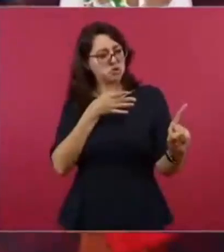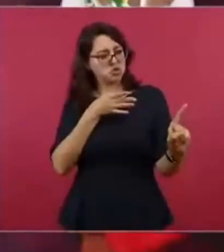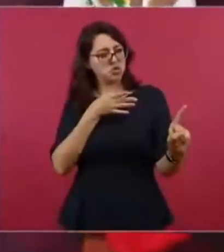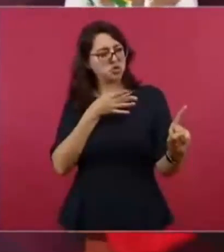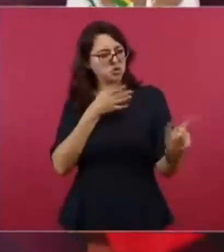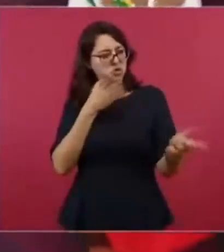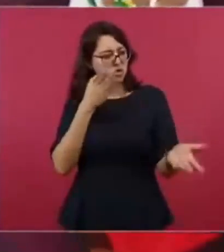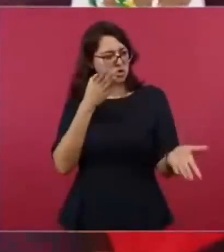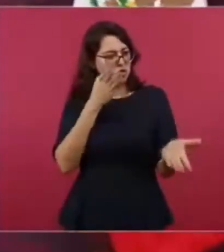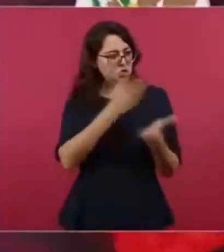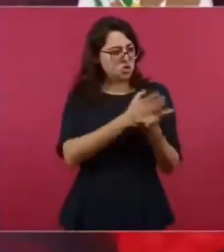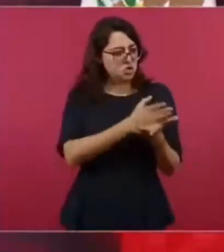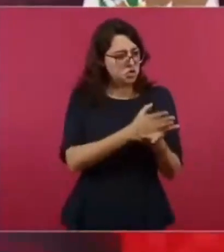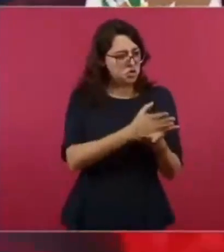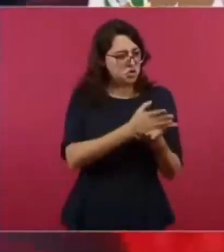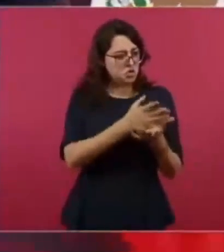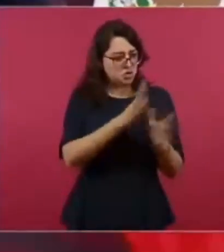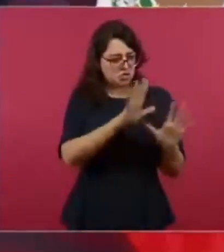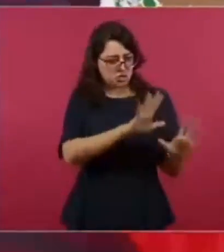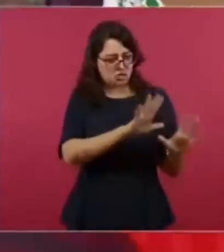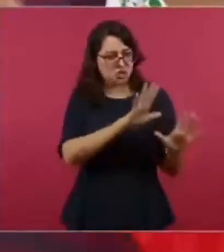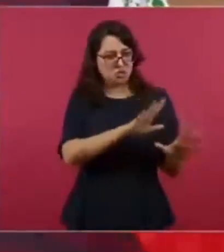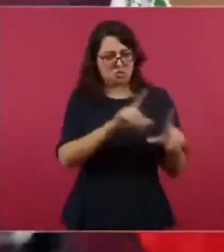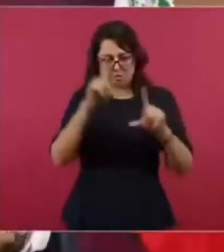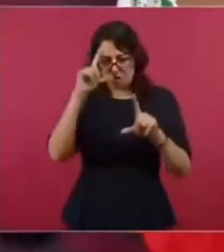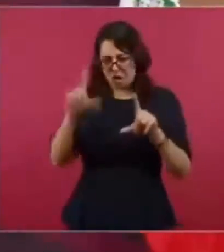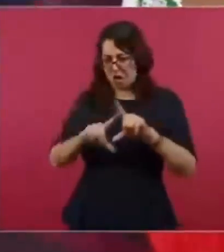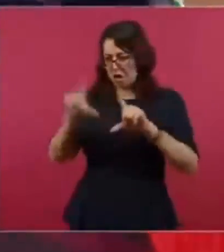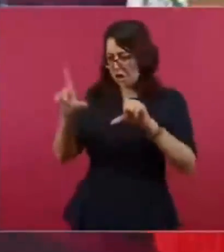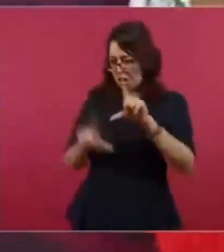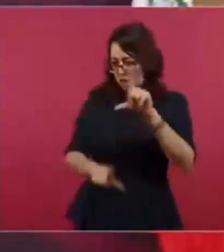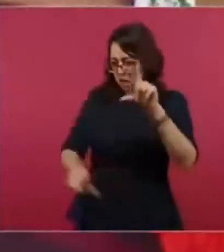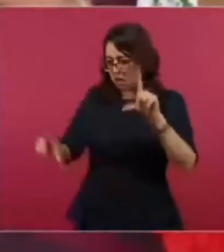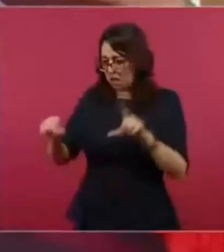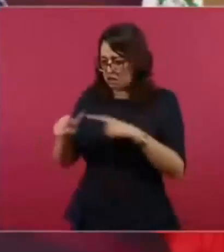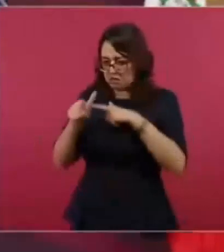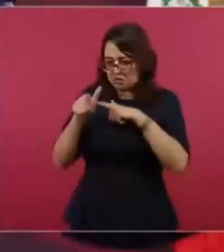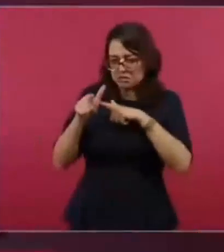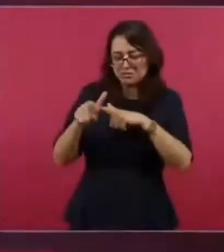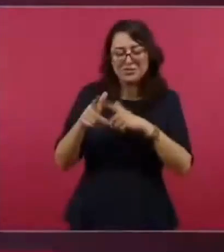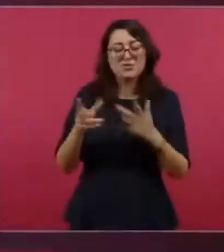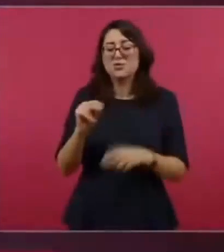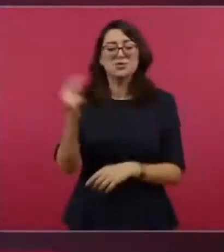la transformación, el movimiento de transformación. No hay nada.